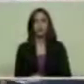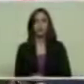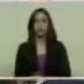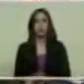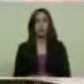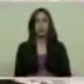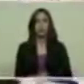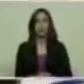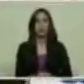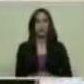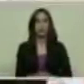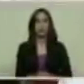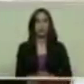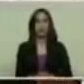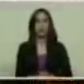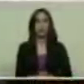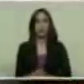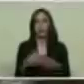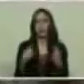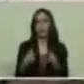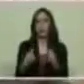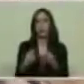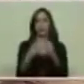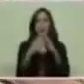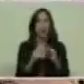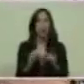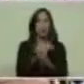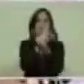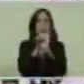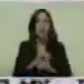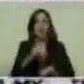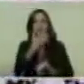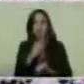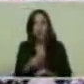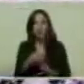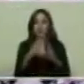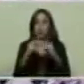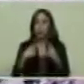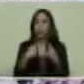Vamos a pagar los salarios, perdón, los aguinaldos.